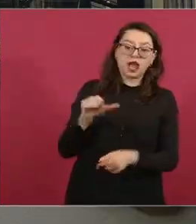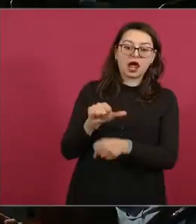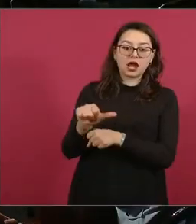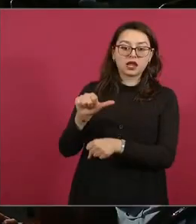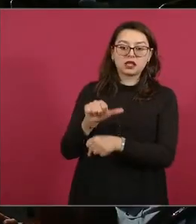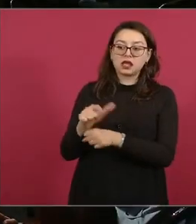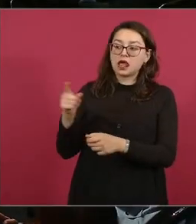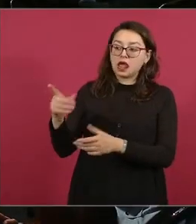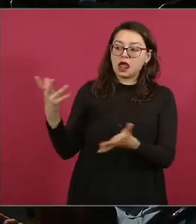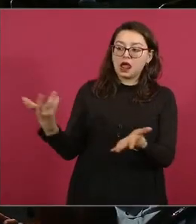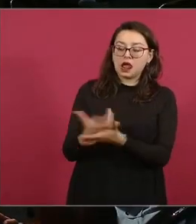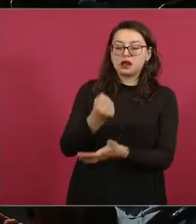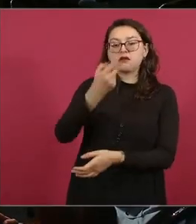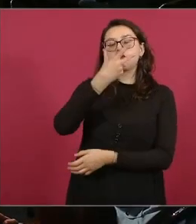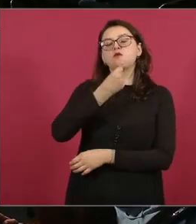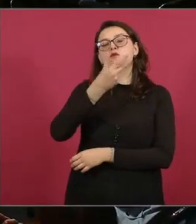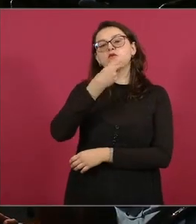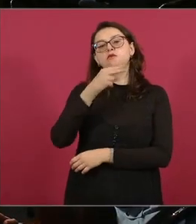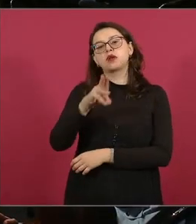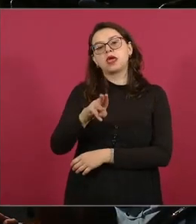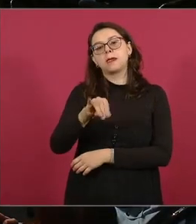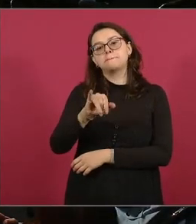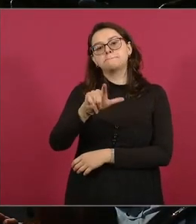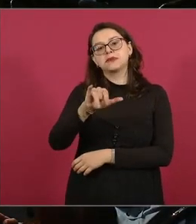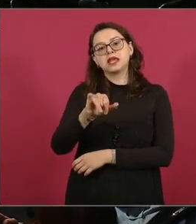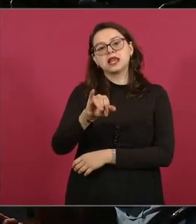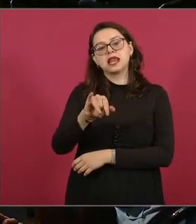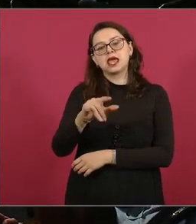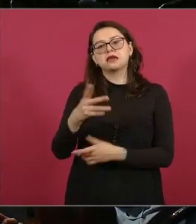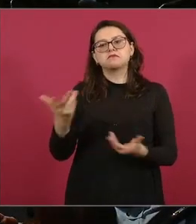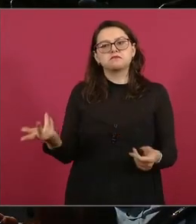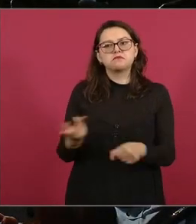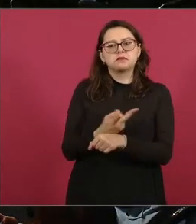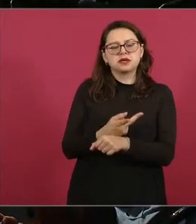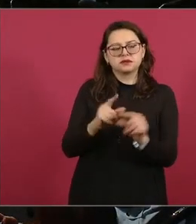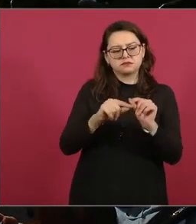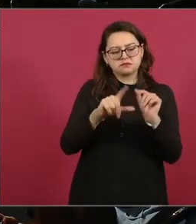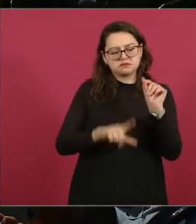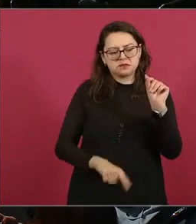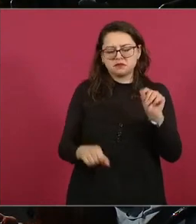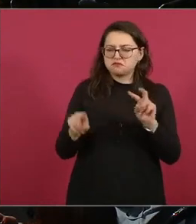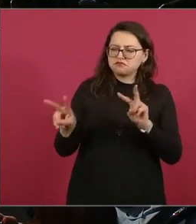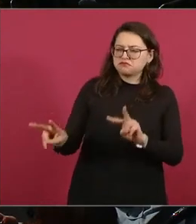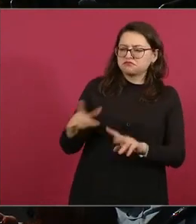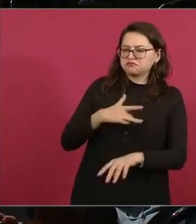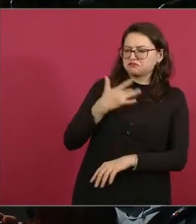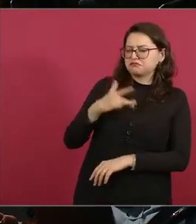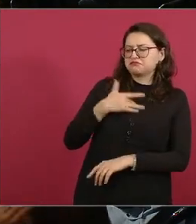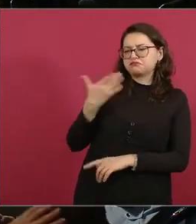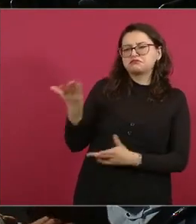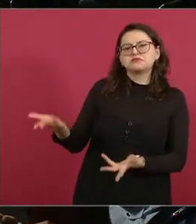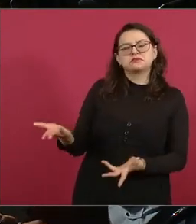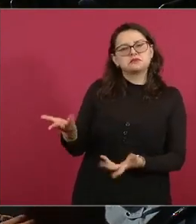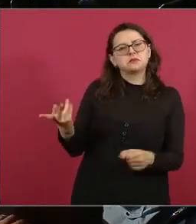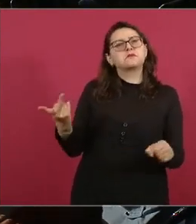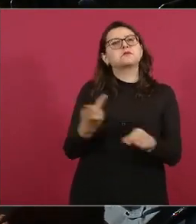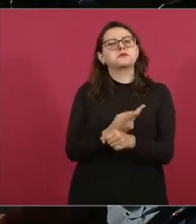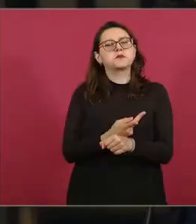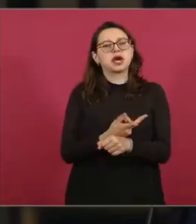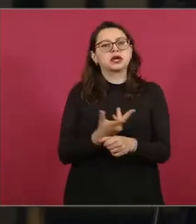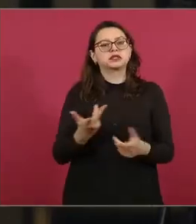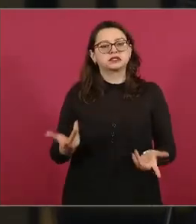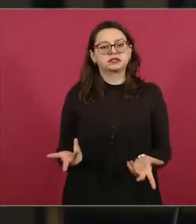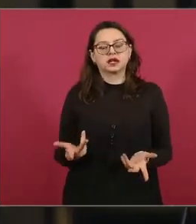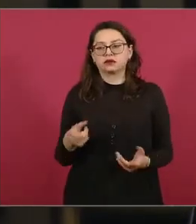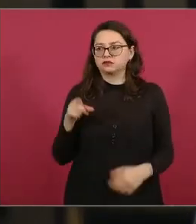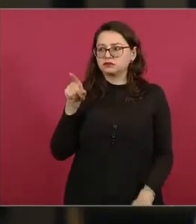se quedó Javier Milei. ¿Qué lección le queda al pueblo de México en torno pues a este cambio